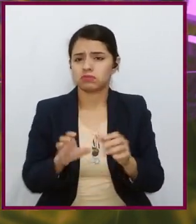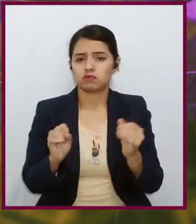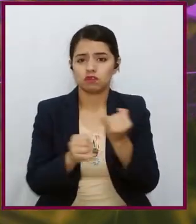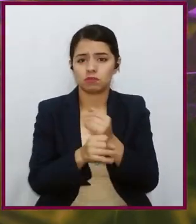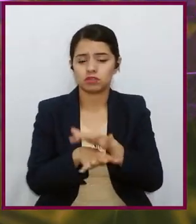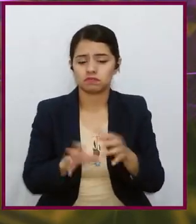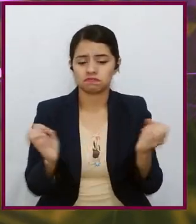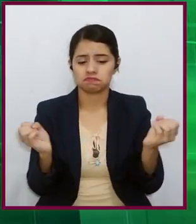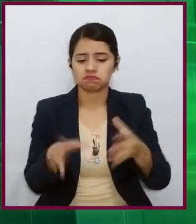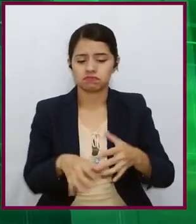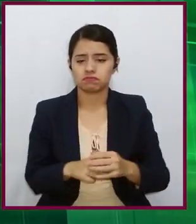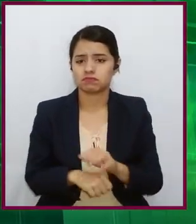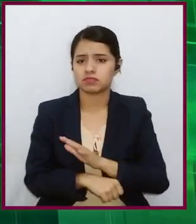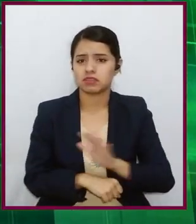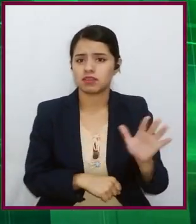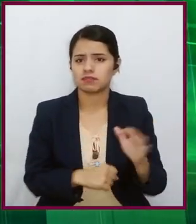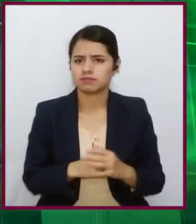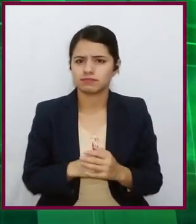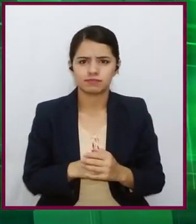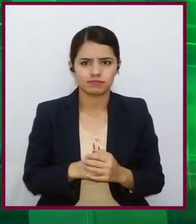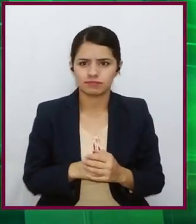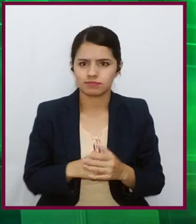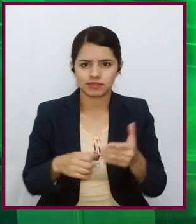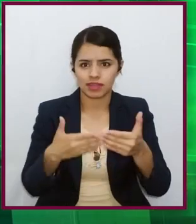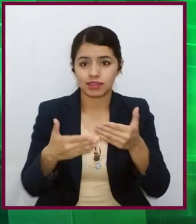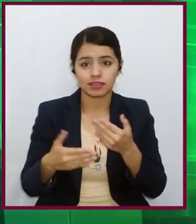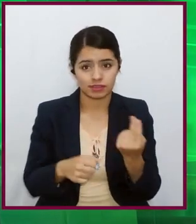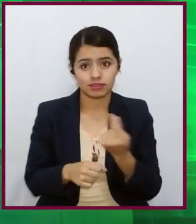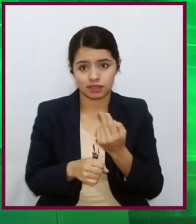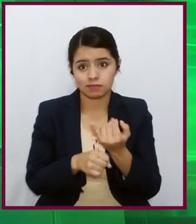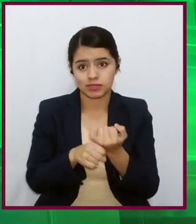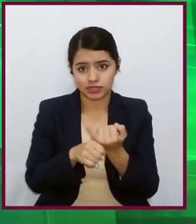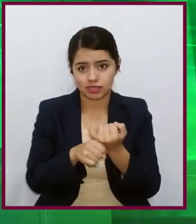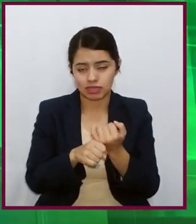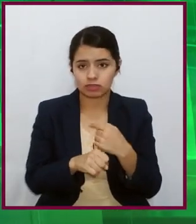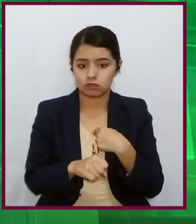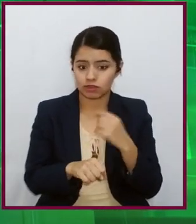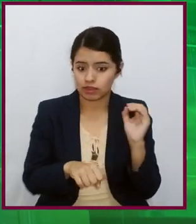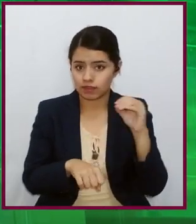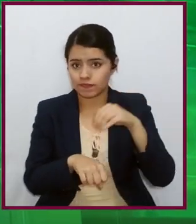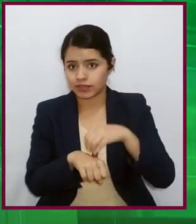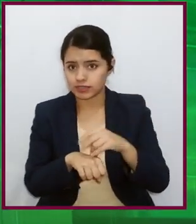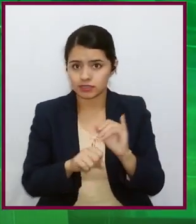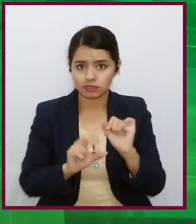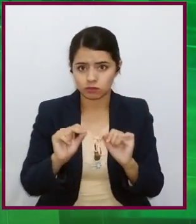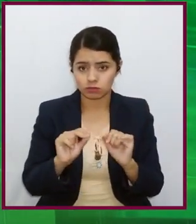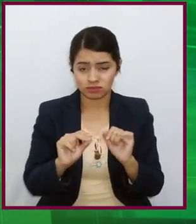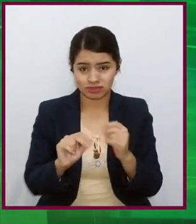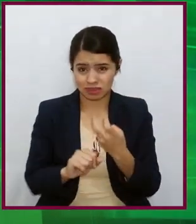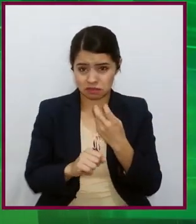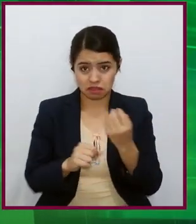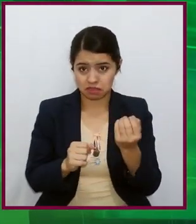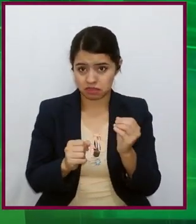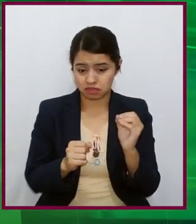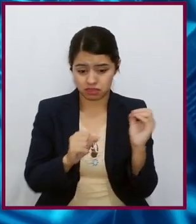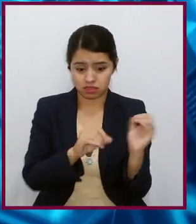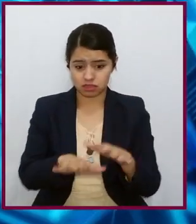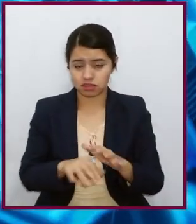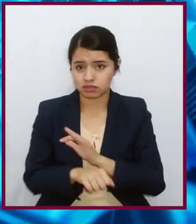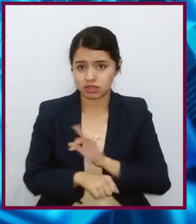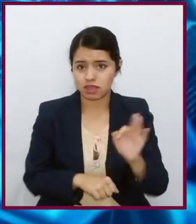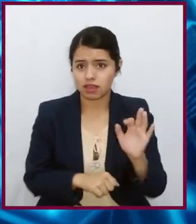proceso, estamos resumiendo una cronología de la historia de algo, y esto hace que sea